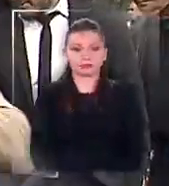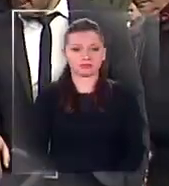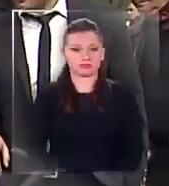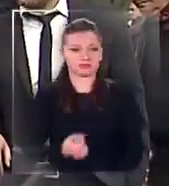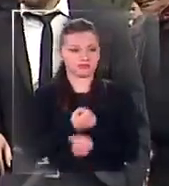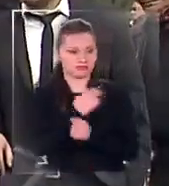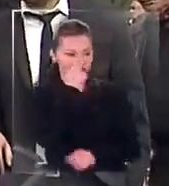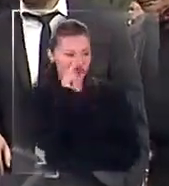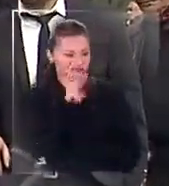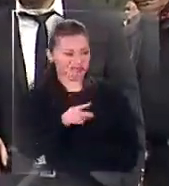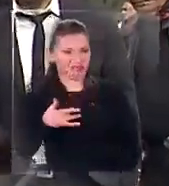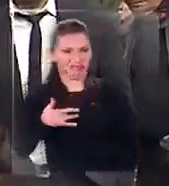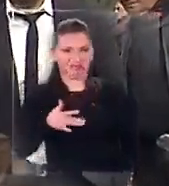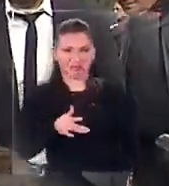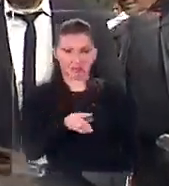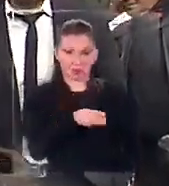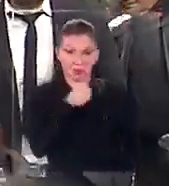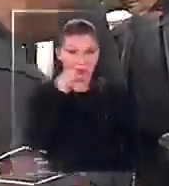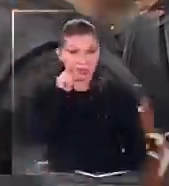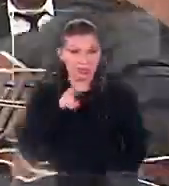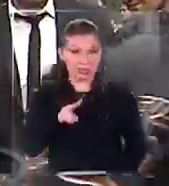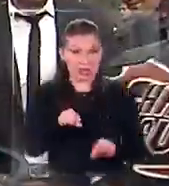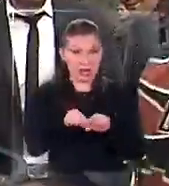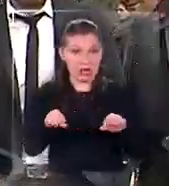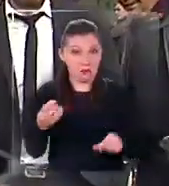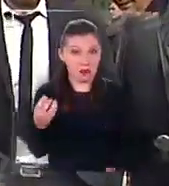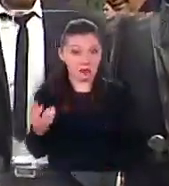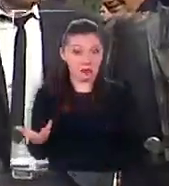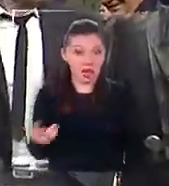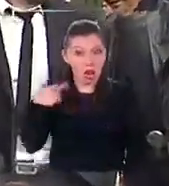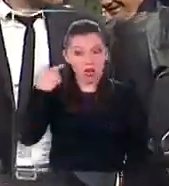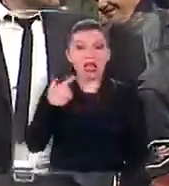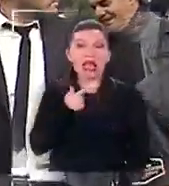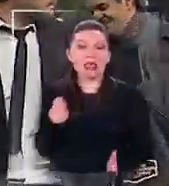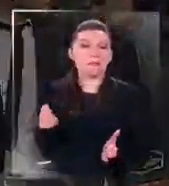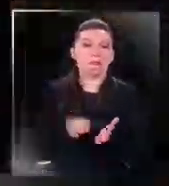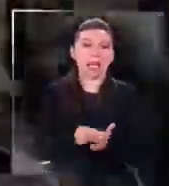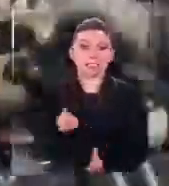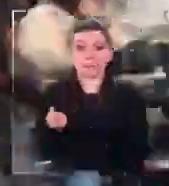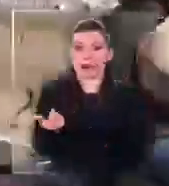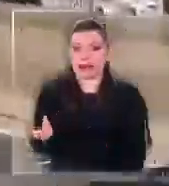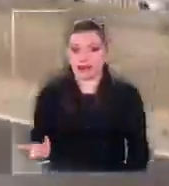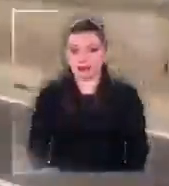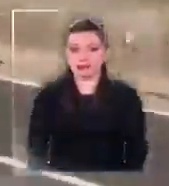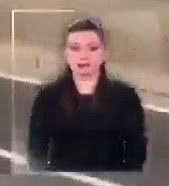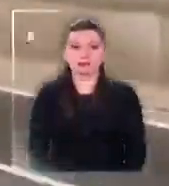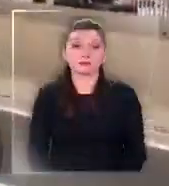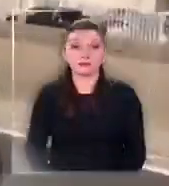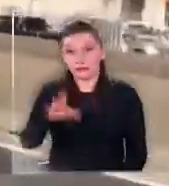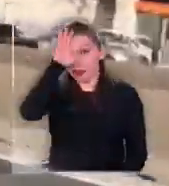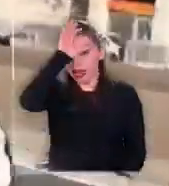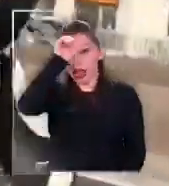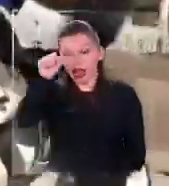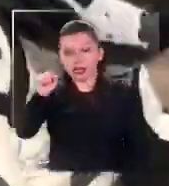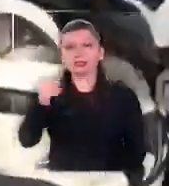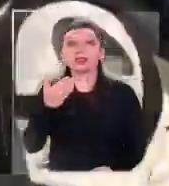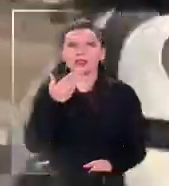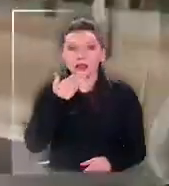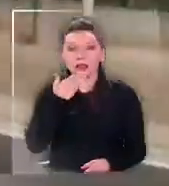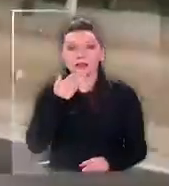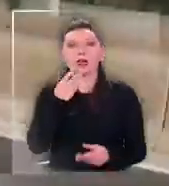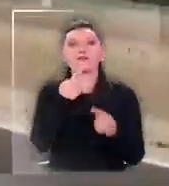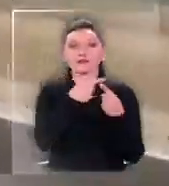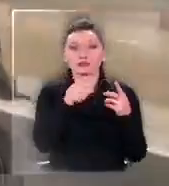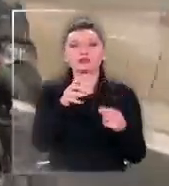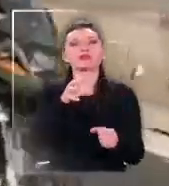los miró con desprecio y le dice, ¿lo comés sin papas, loco? Quería más dinero. Desde Argentina y también desde